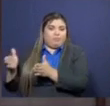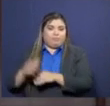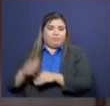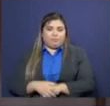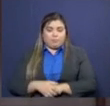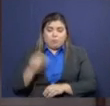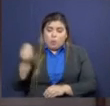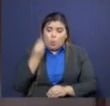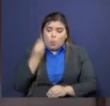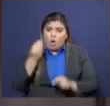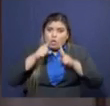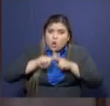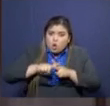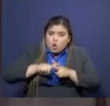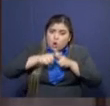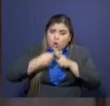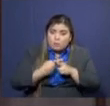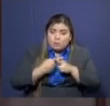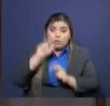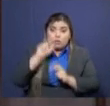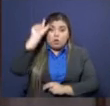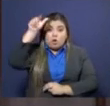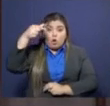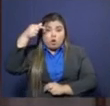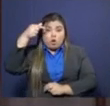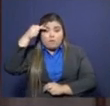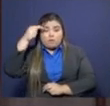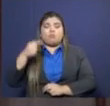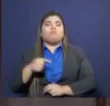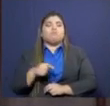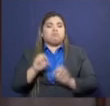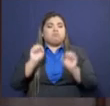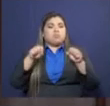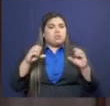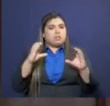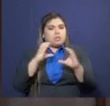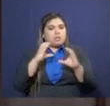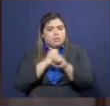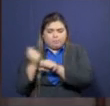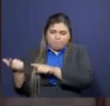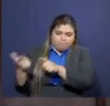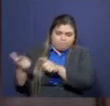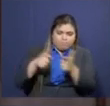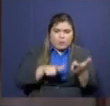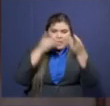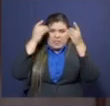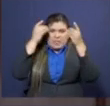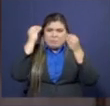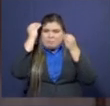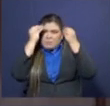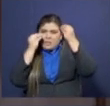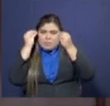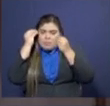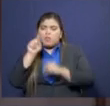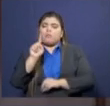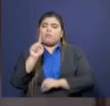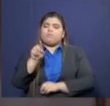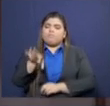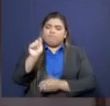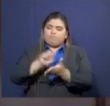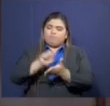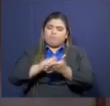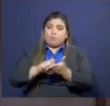desde un inicio, el gobierno determinó que se tomarían las decisiones en base